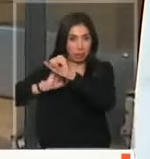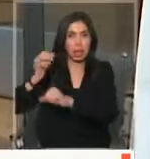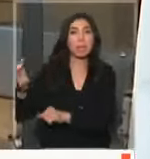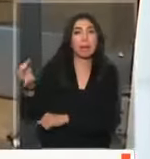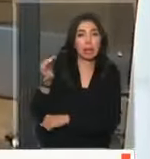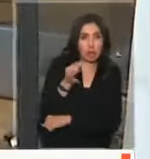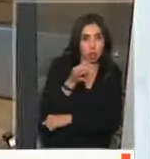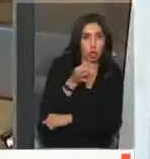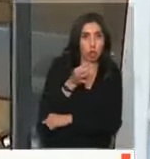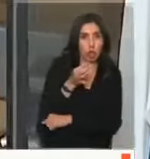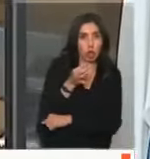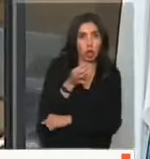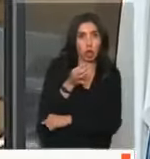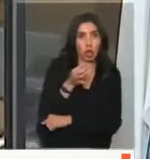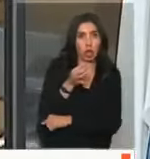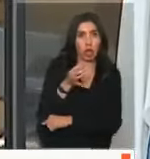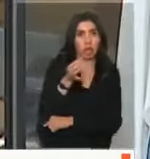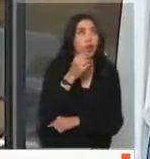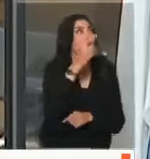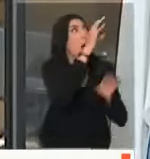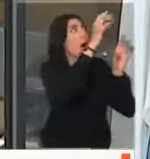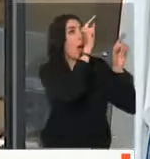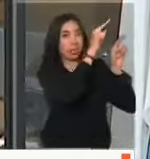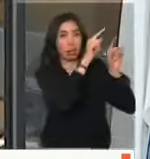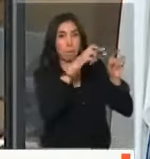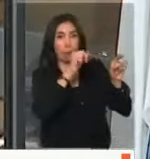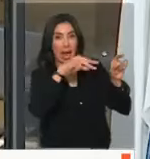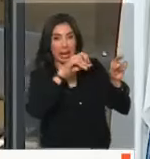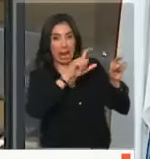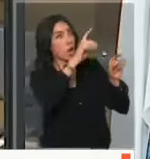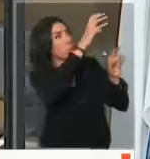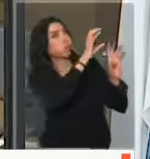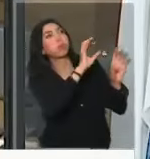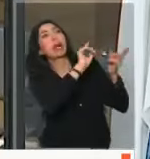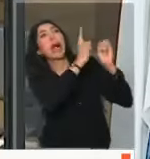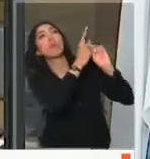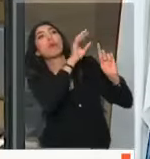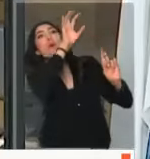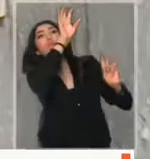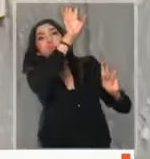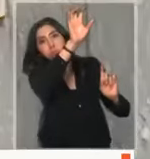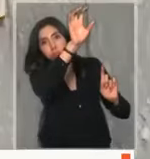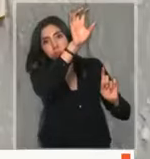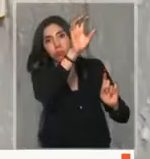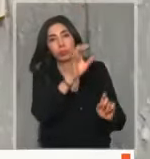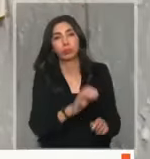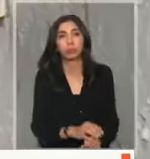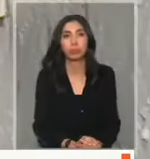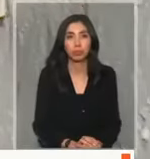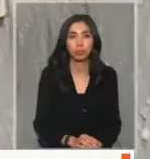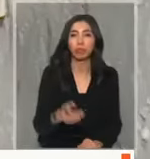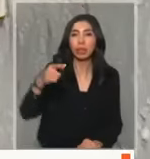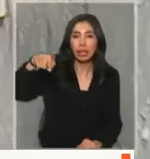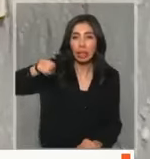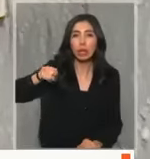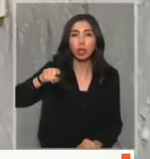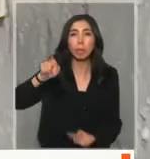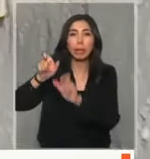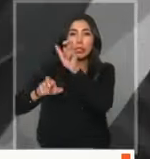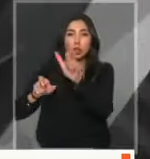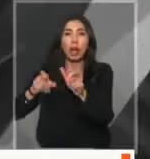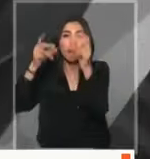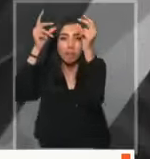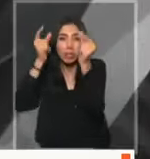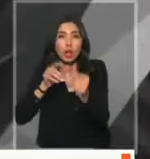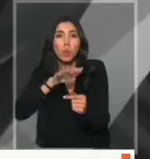panel, que me dijo, coloque el panel más allá porque probablemente ocuparon un inhibidor de señal. Inhibidores de señal que habrían utilizado